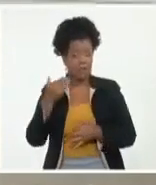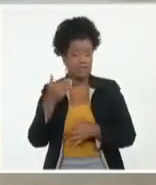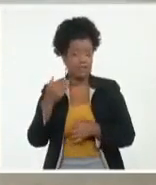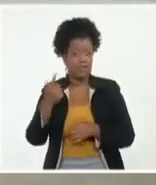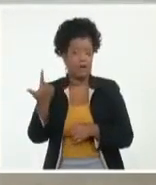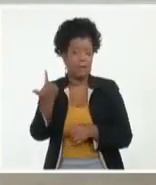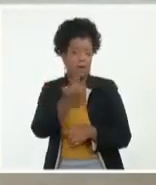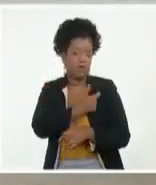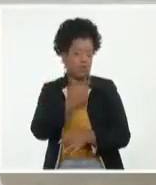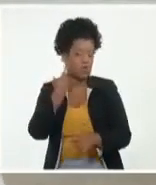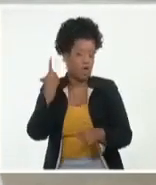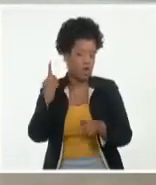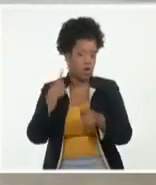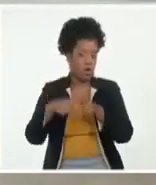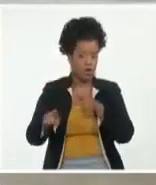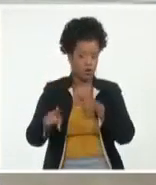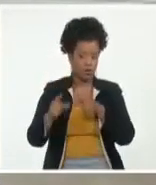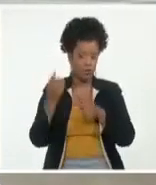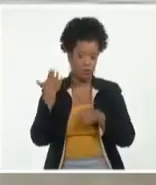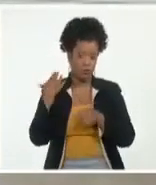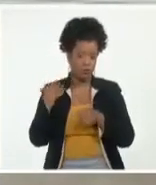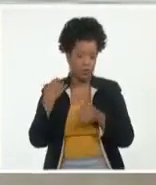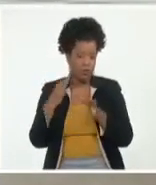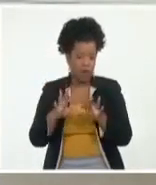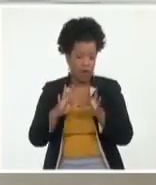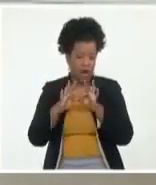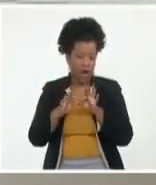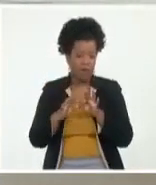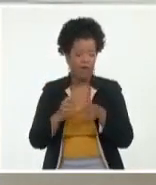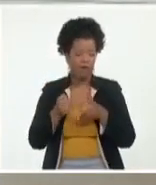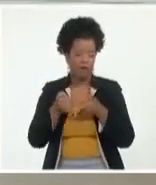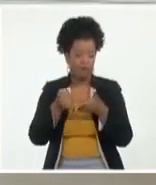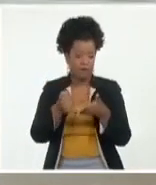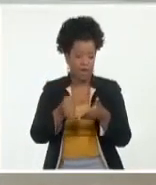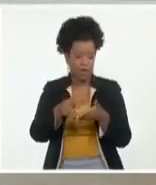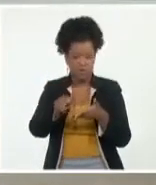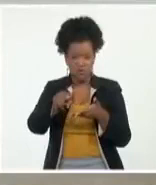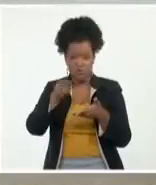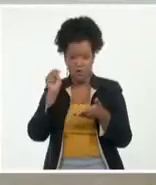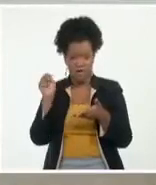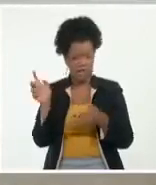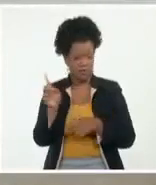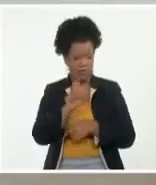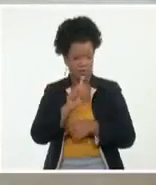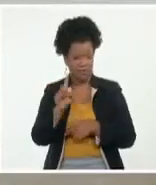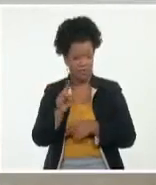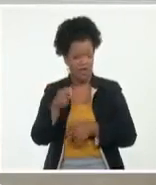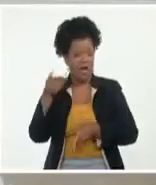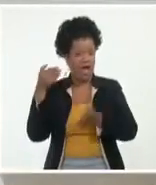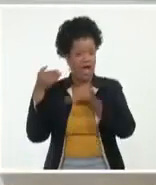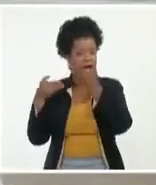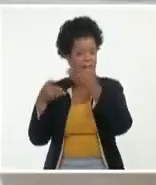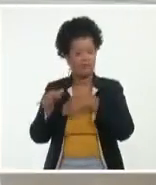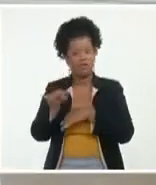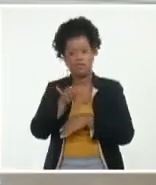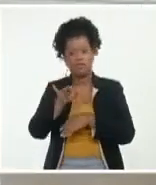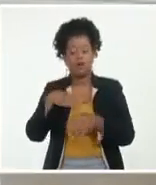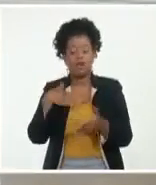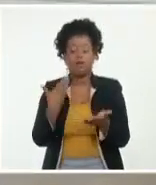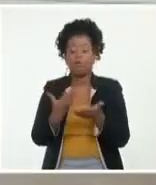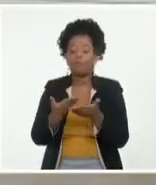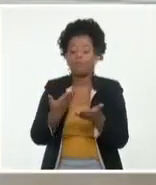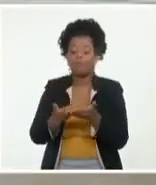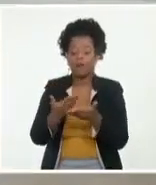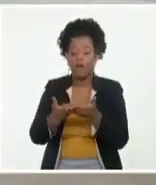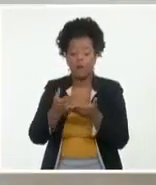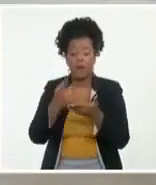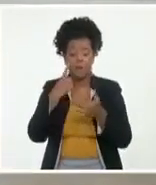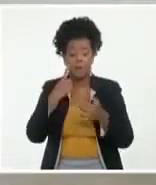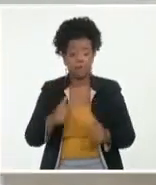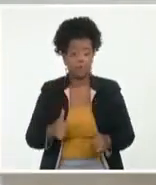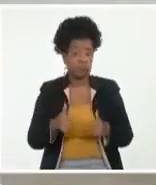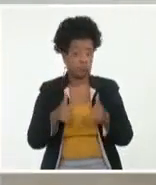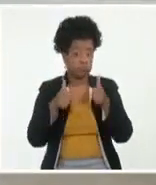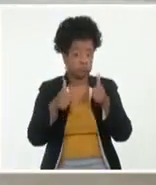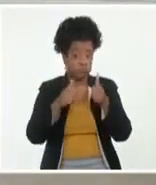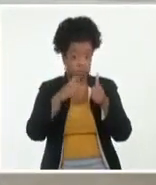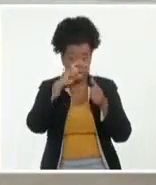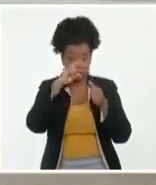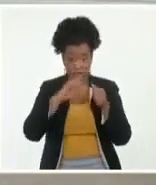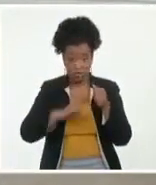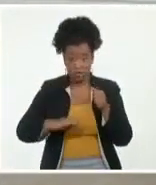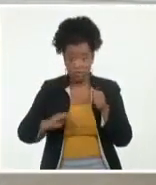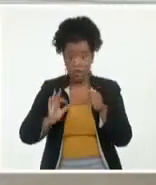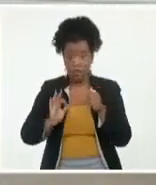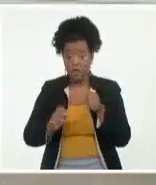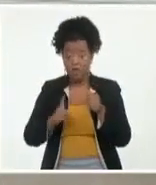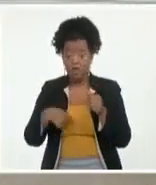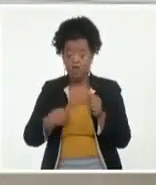que no es nuevo que se realice ensayos clínicos en niños, que incluso el Instituto Finla, esa es